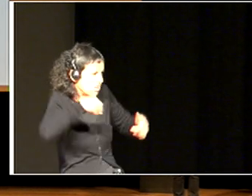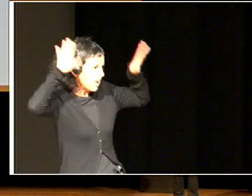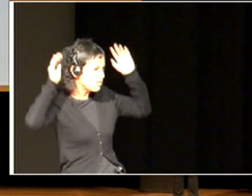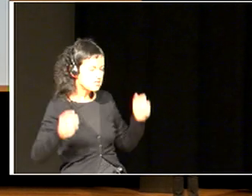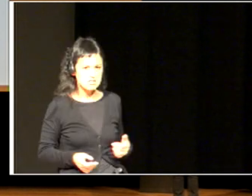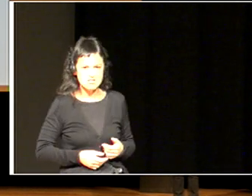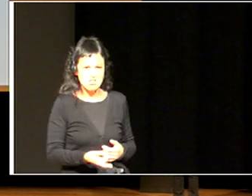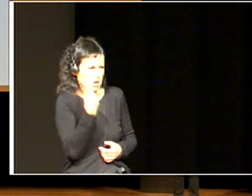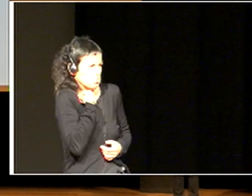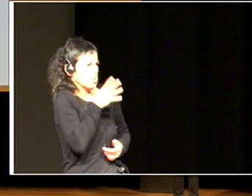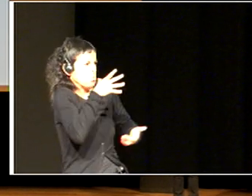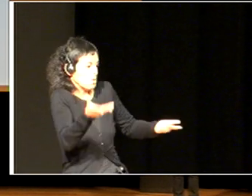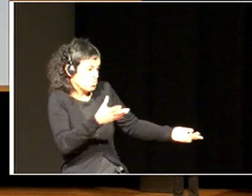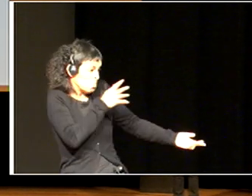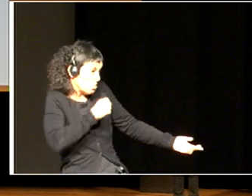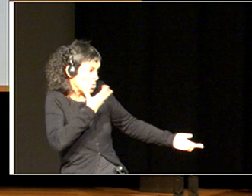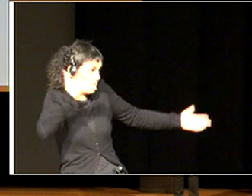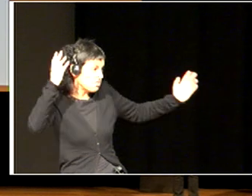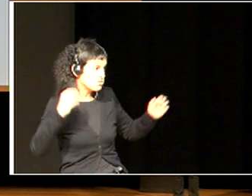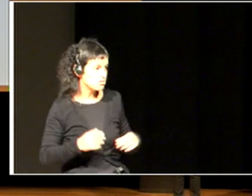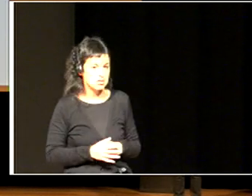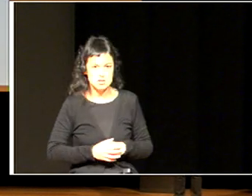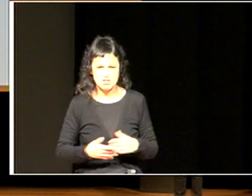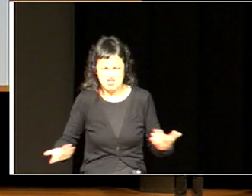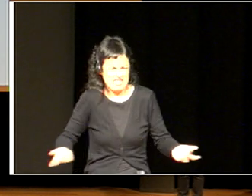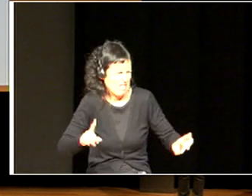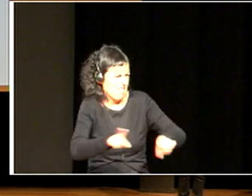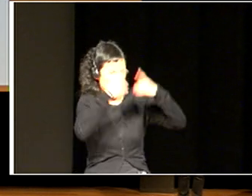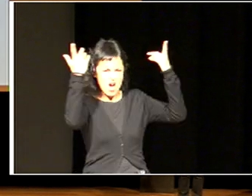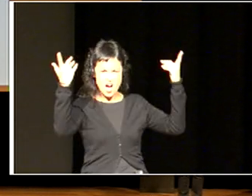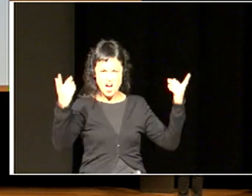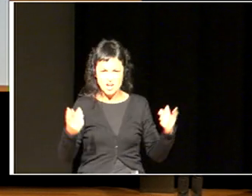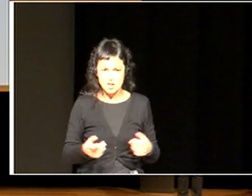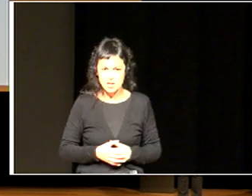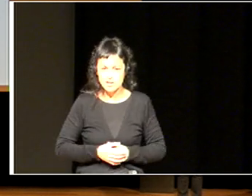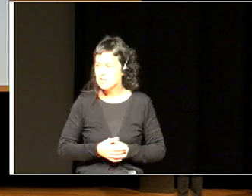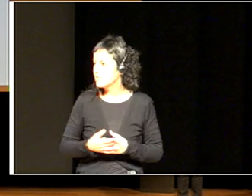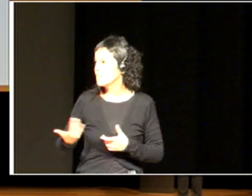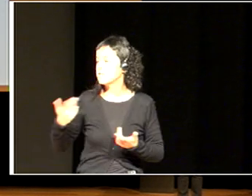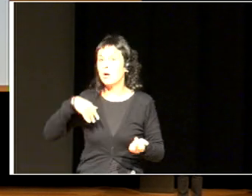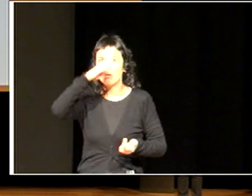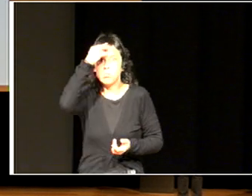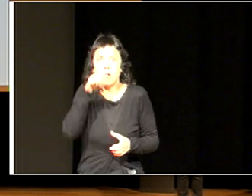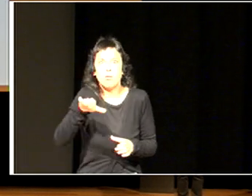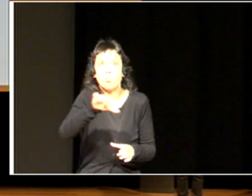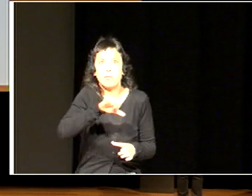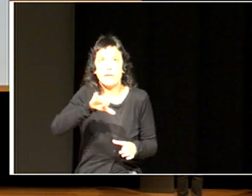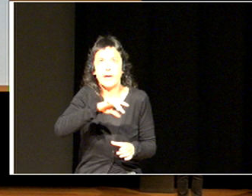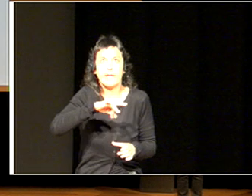formas genial no es que voy a comprar el vinagre que se me olvidó